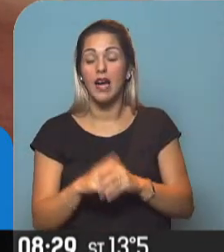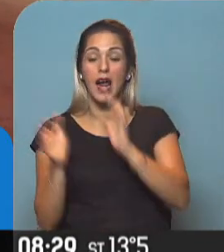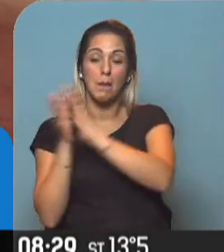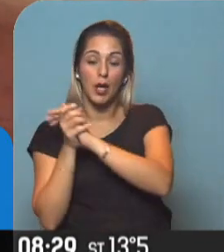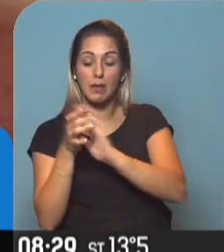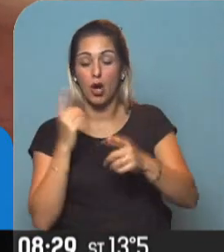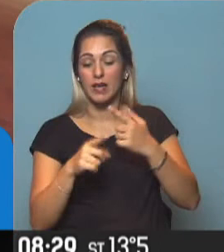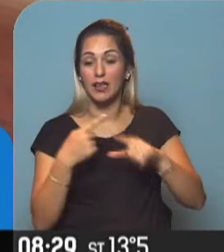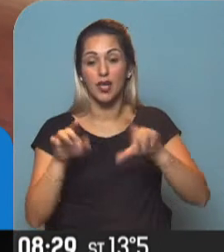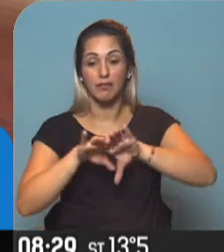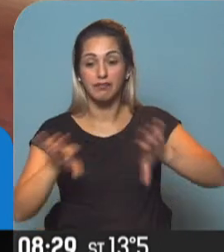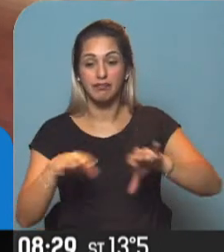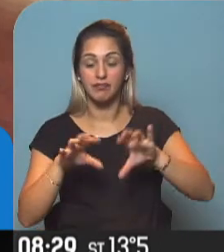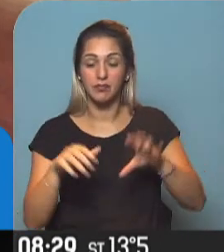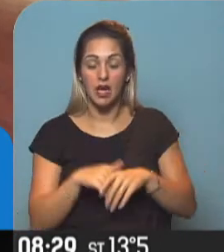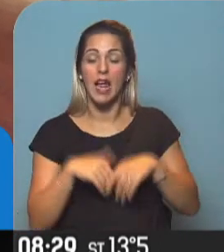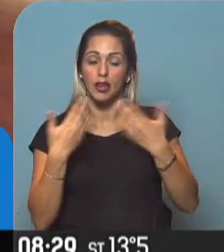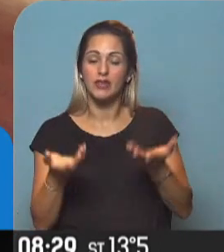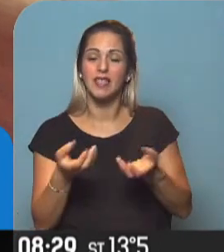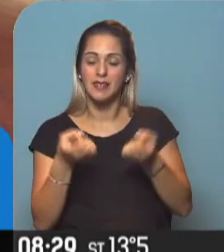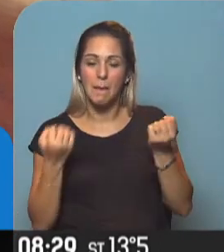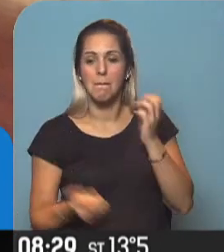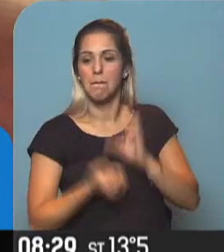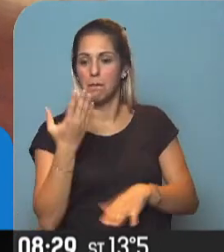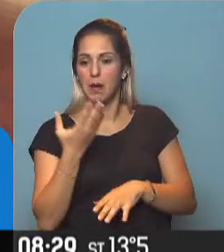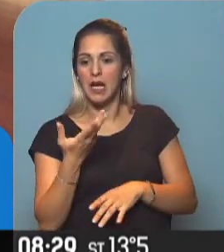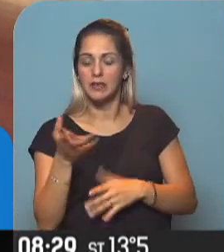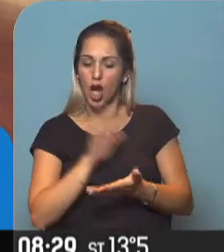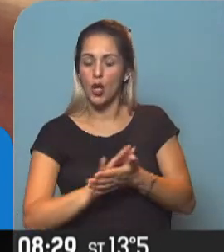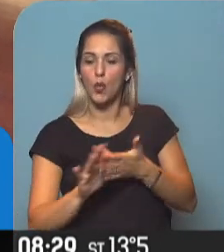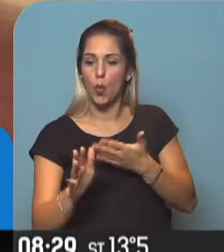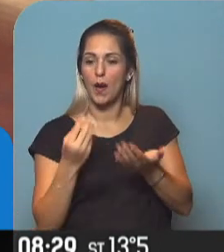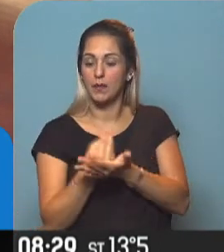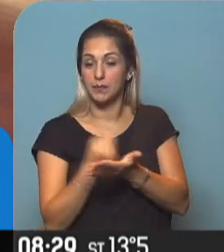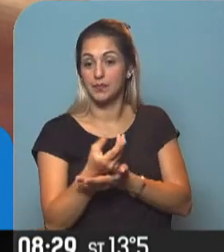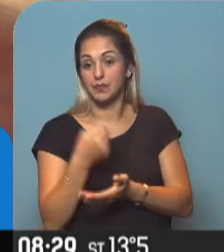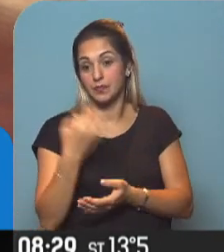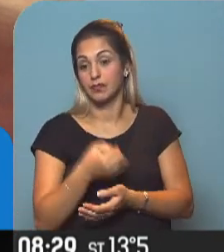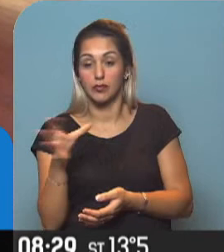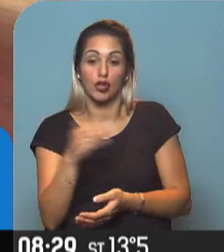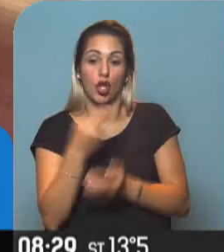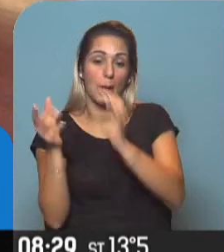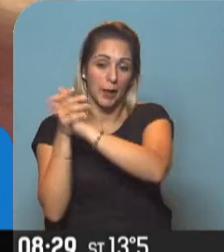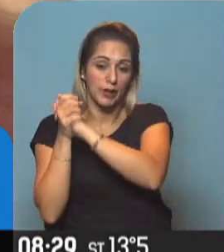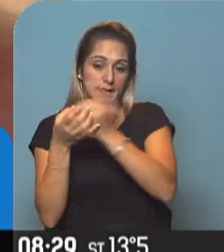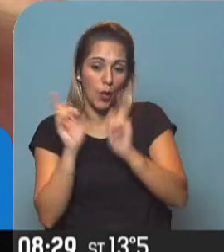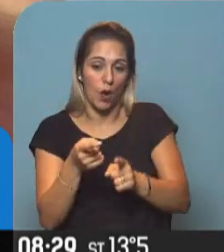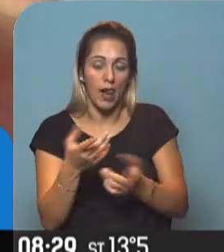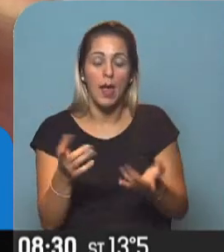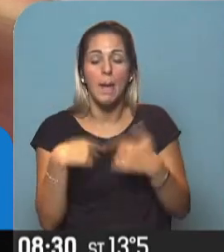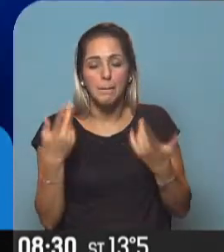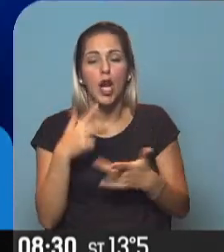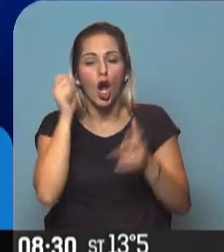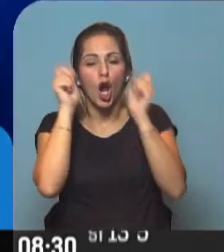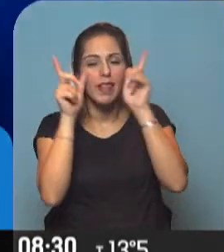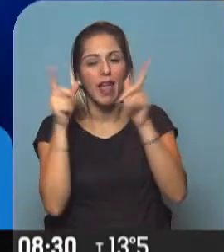relación estrecha empiezan a aparecer corrientes aunque todos son peronistas yo perdón pero pero con ideologías